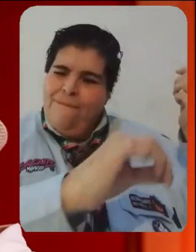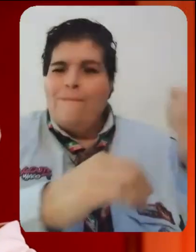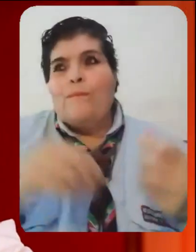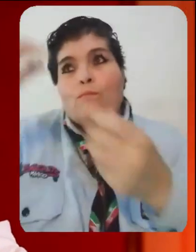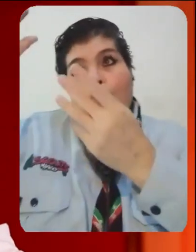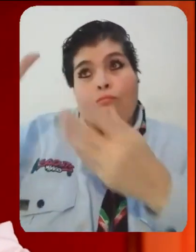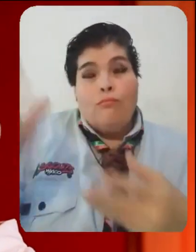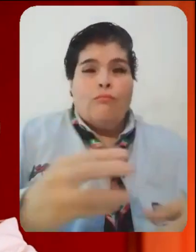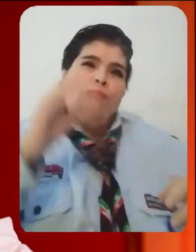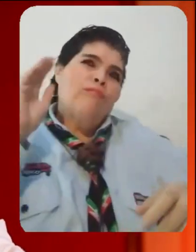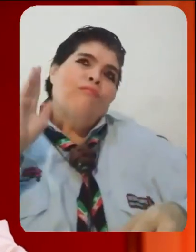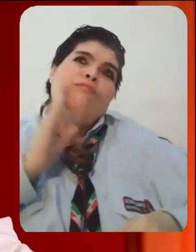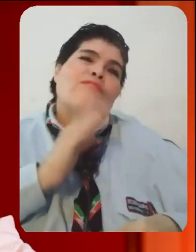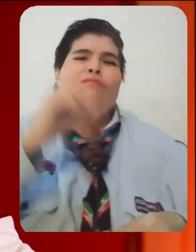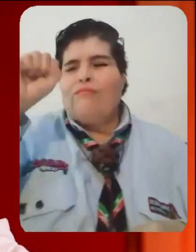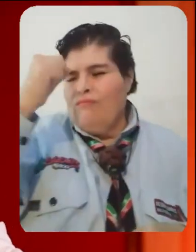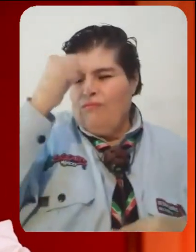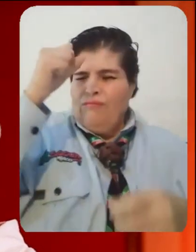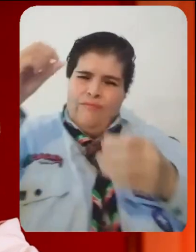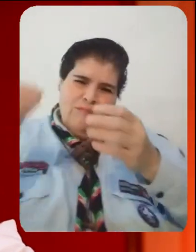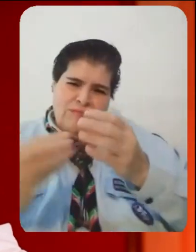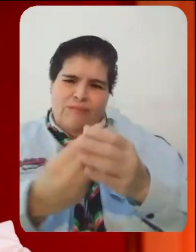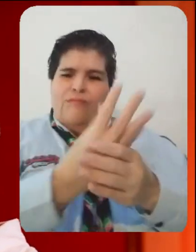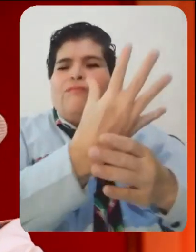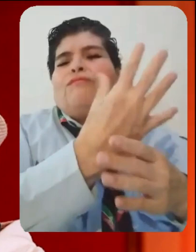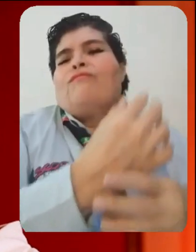Cuando la adversidad llega a surgir,